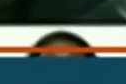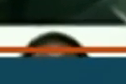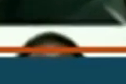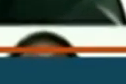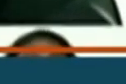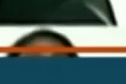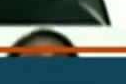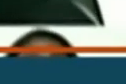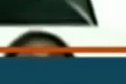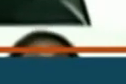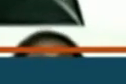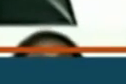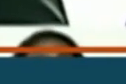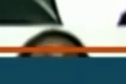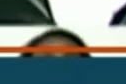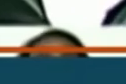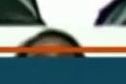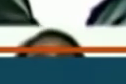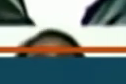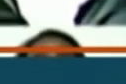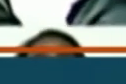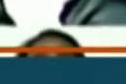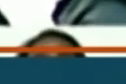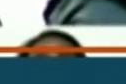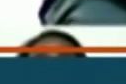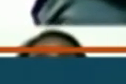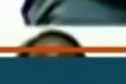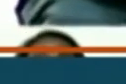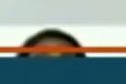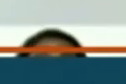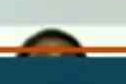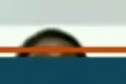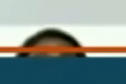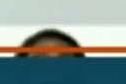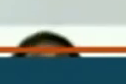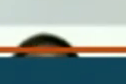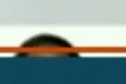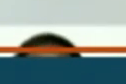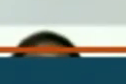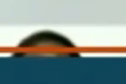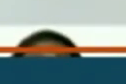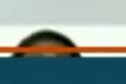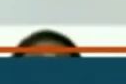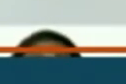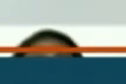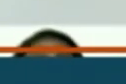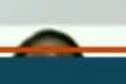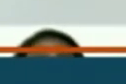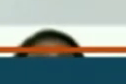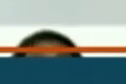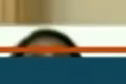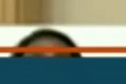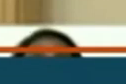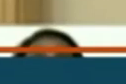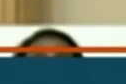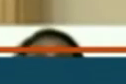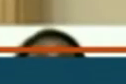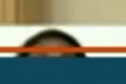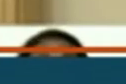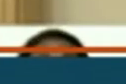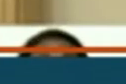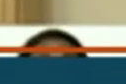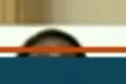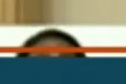han dispuesto hospitales a los que la prensa no puede tener acceso porque están bajo vigilancia militar para atender